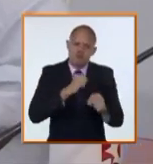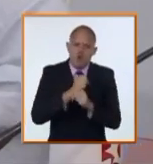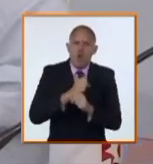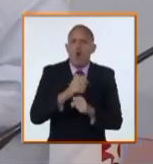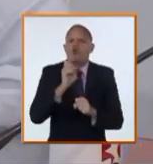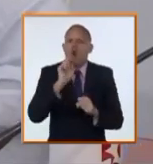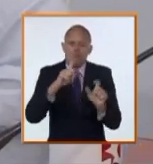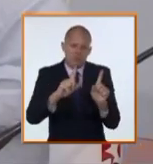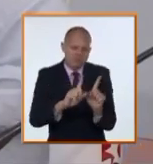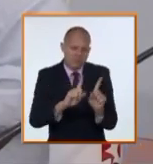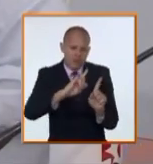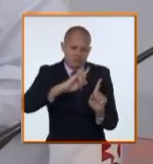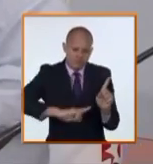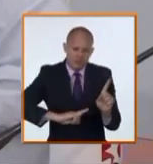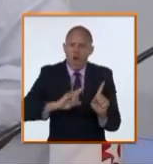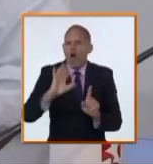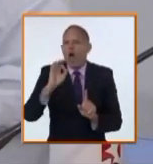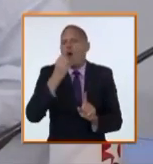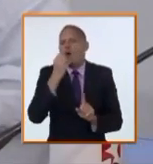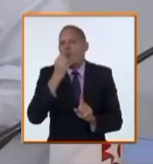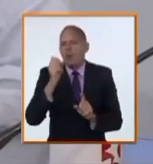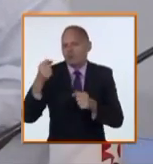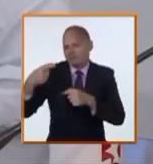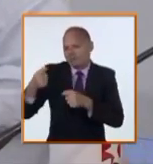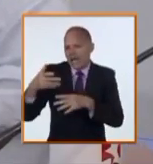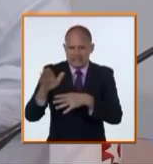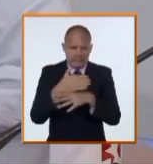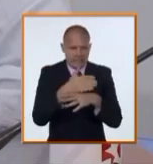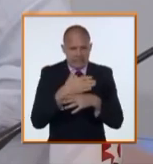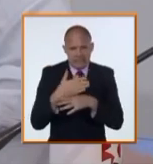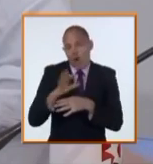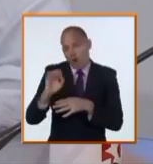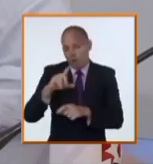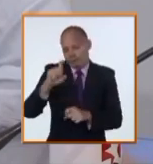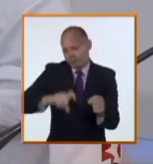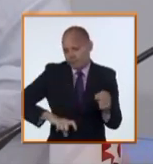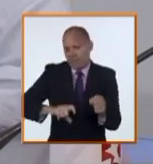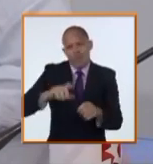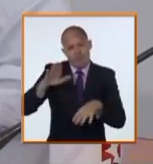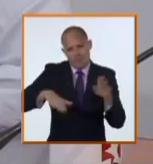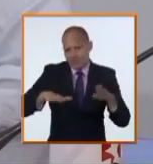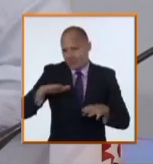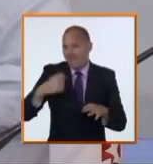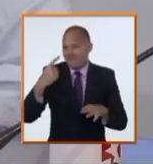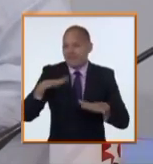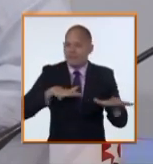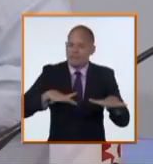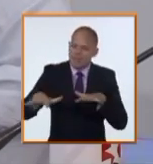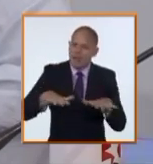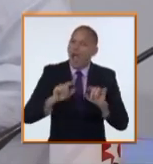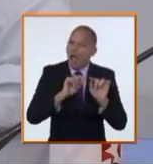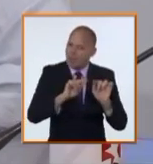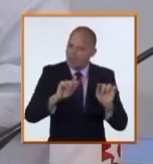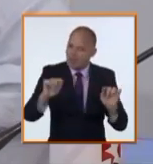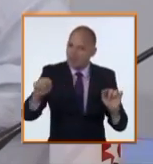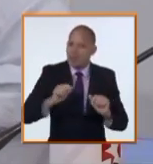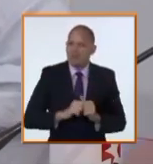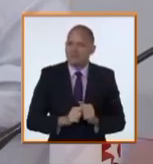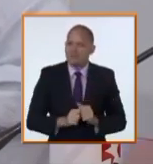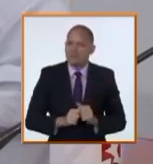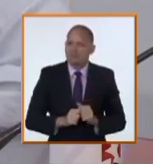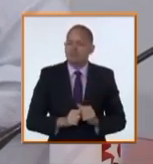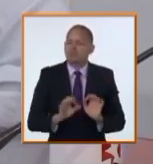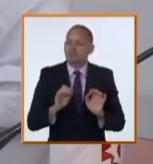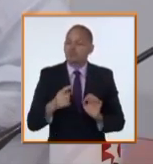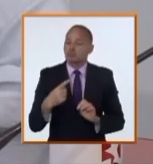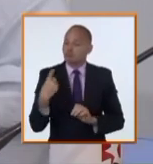de pago en dependencia de las posibilidades de crear la infraestructura es necesario Nosotros también de Conjunto